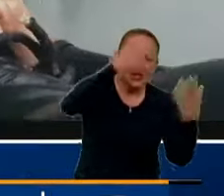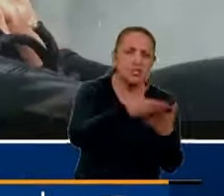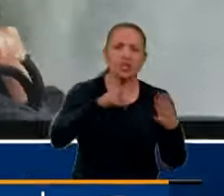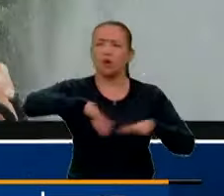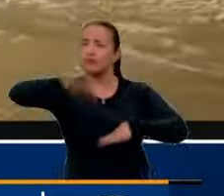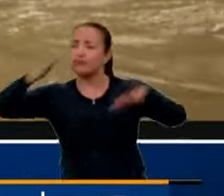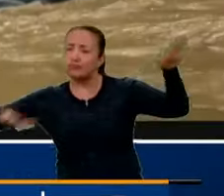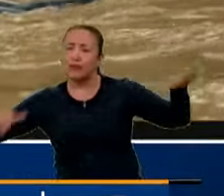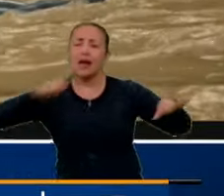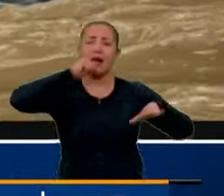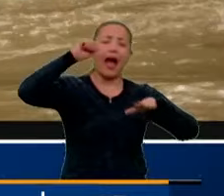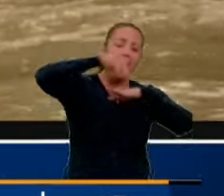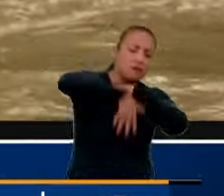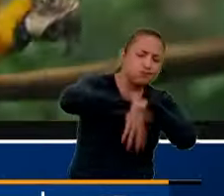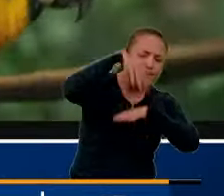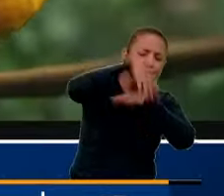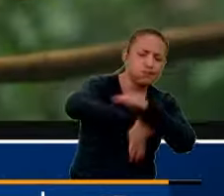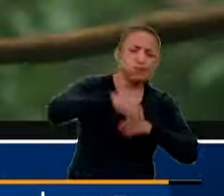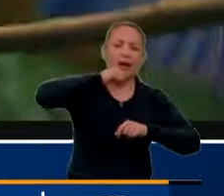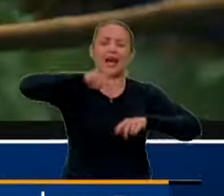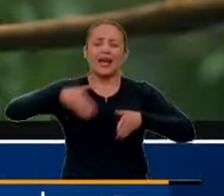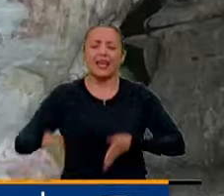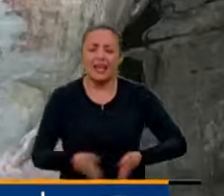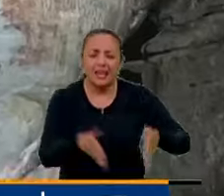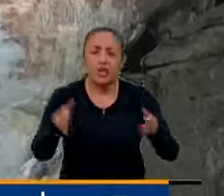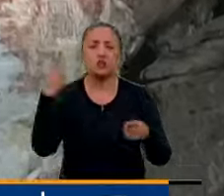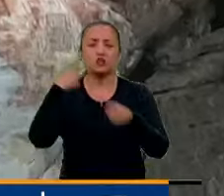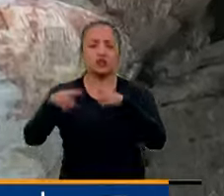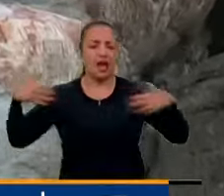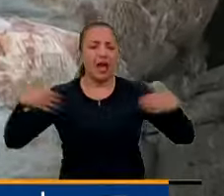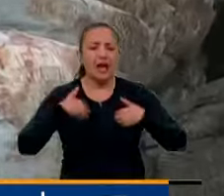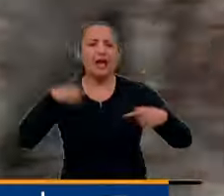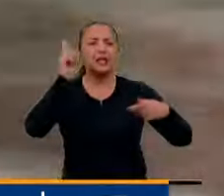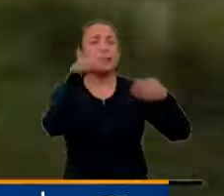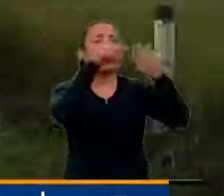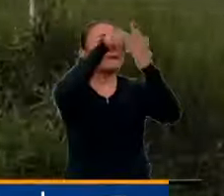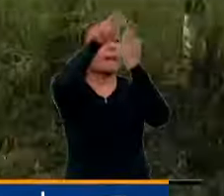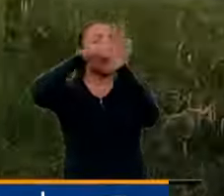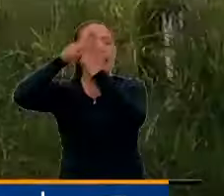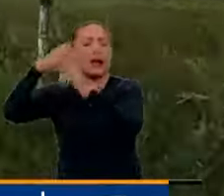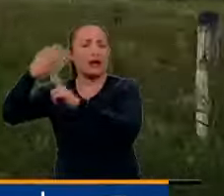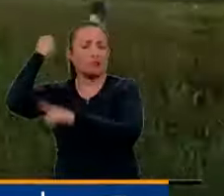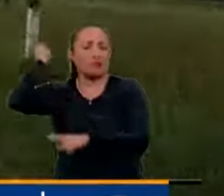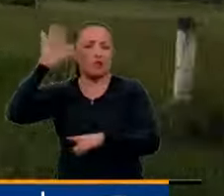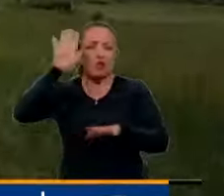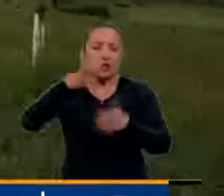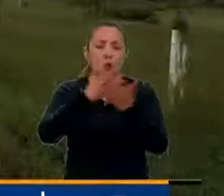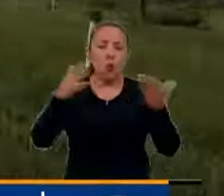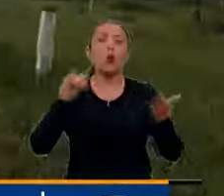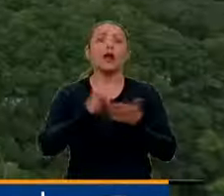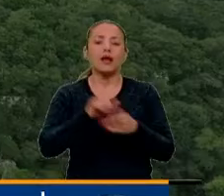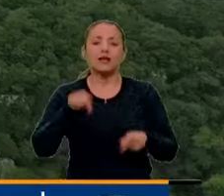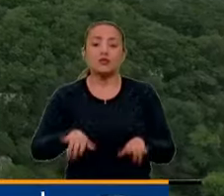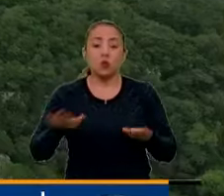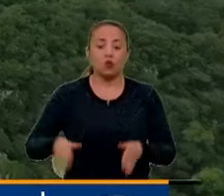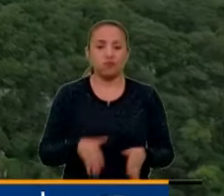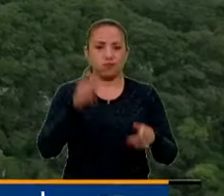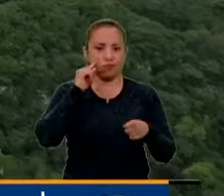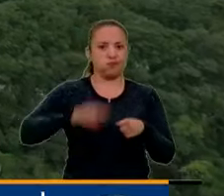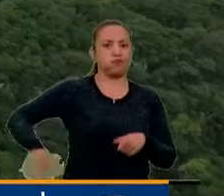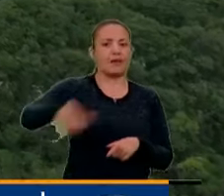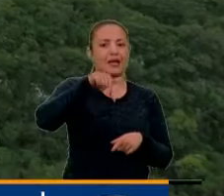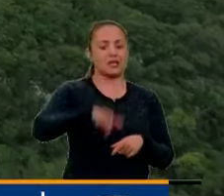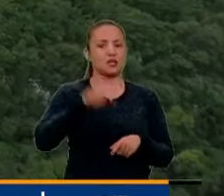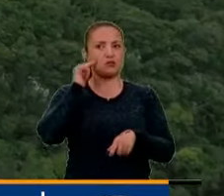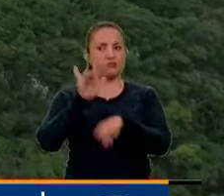ríos y cascadas, de alta diversidad de fauna, pinturas rupestres. Una de las joyas turísticas para este 2024